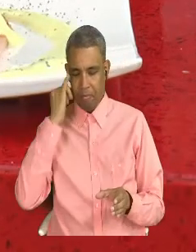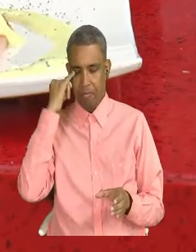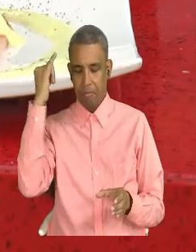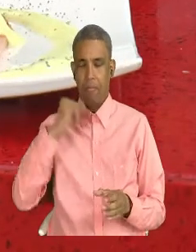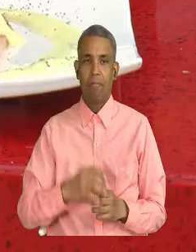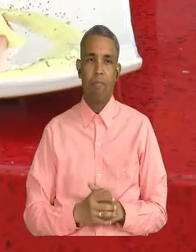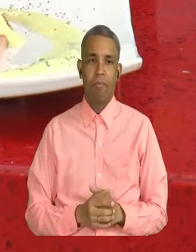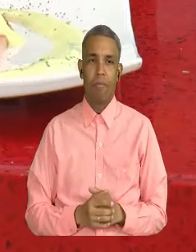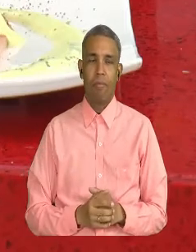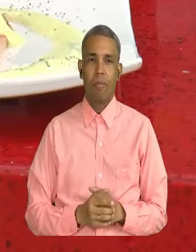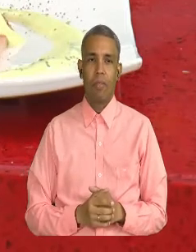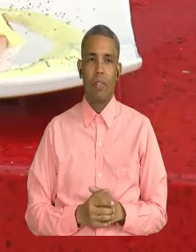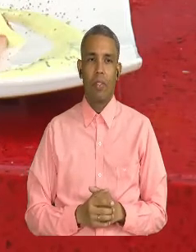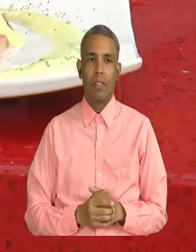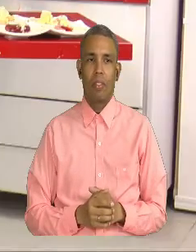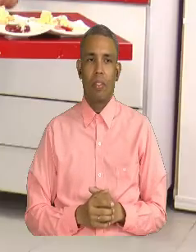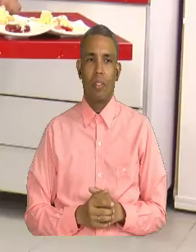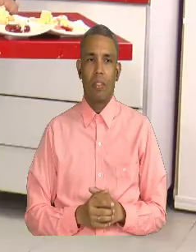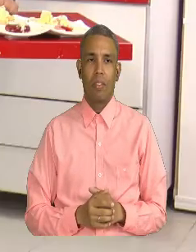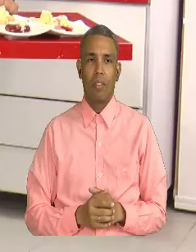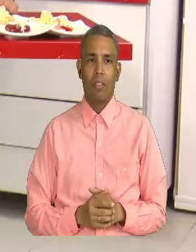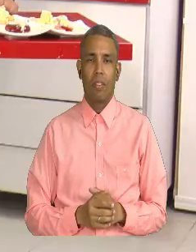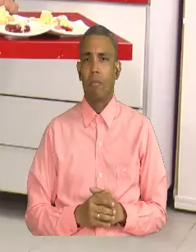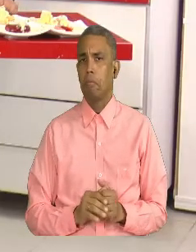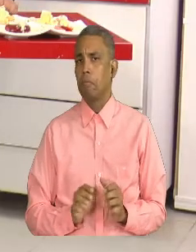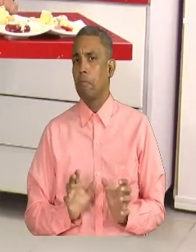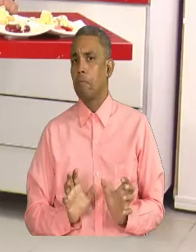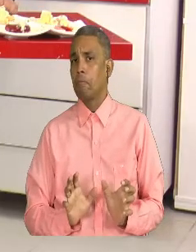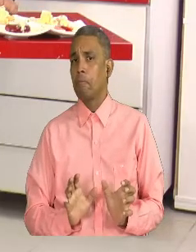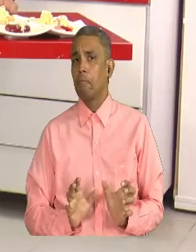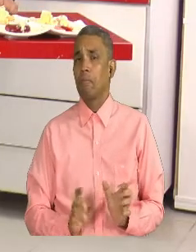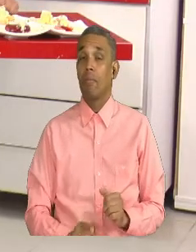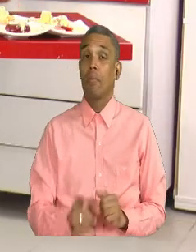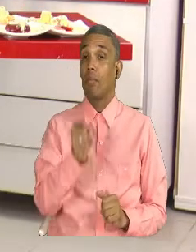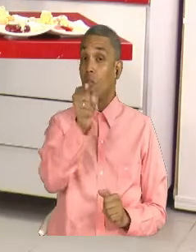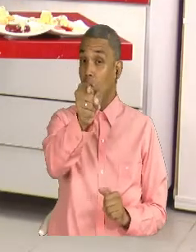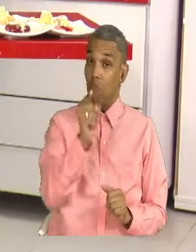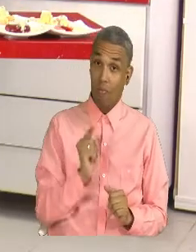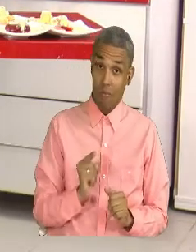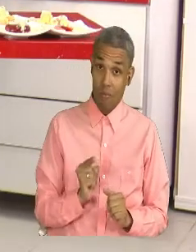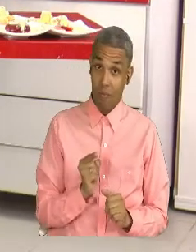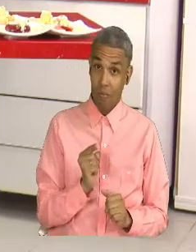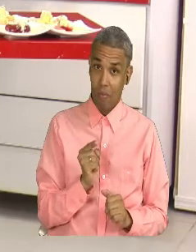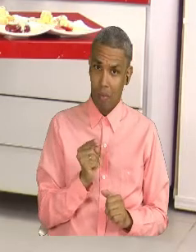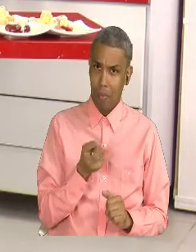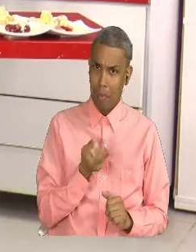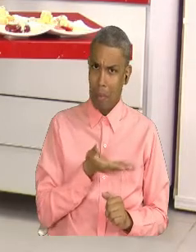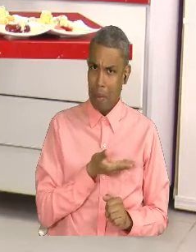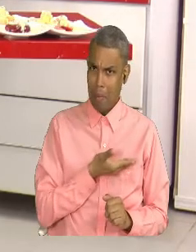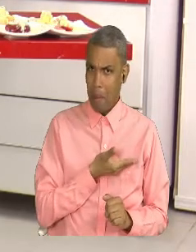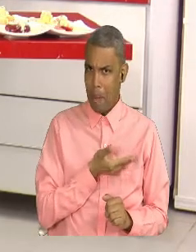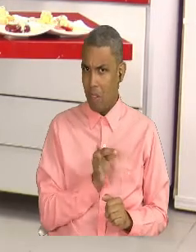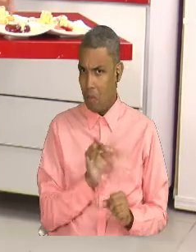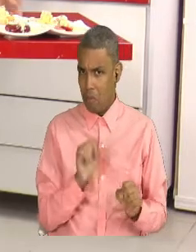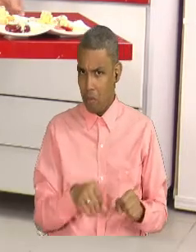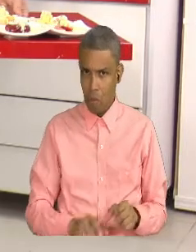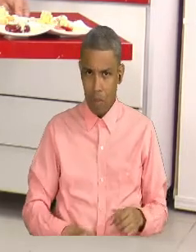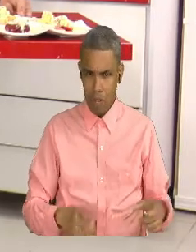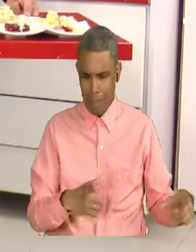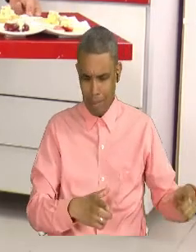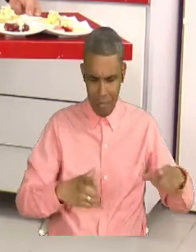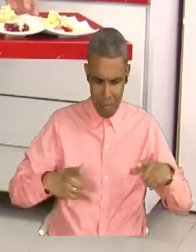las casas, las amas de casa, valga la redundancia, pueden mezclar todo en una fuente también, servir a los